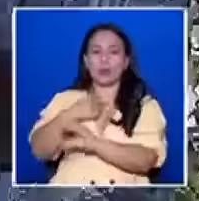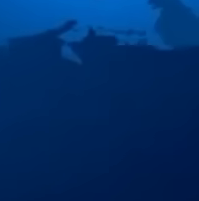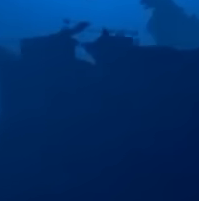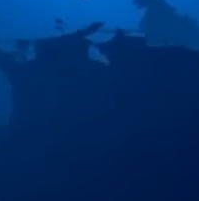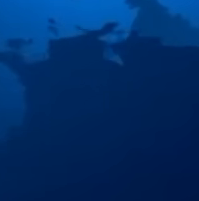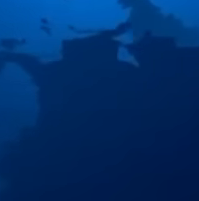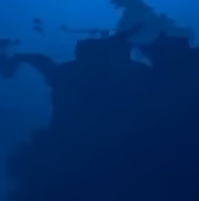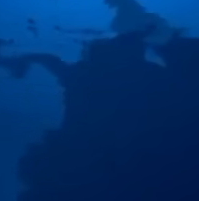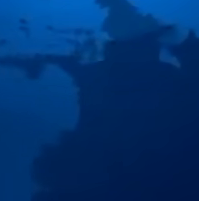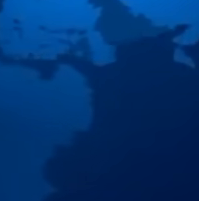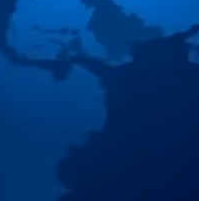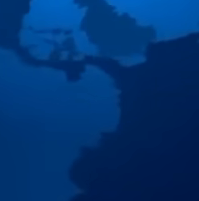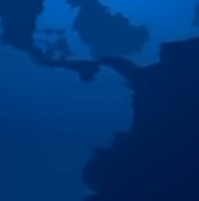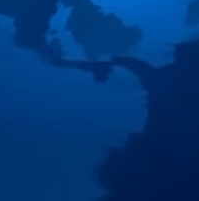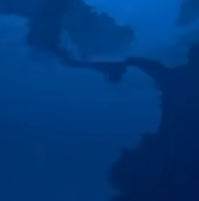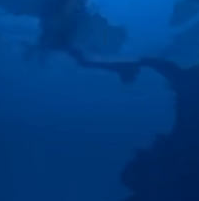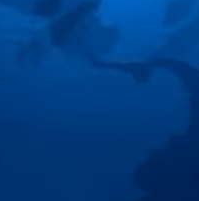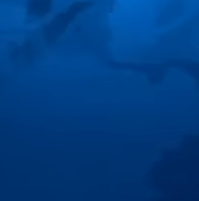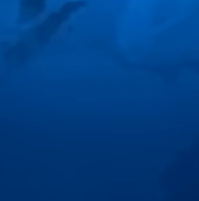contamos.